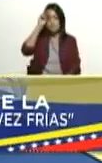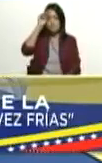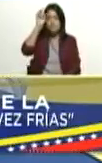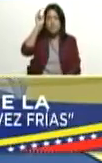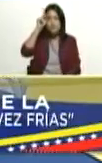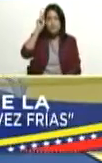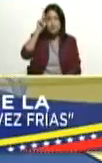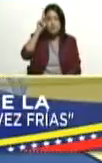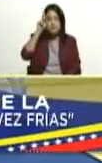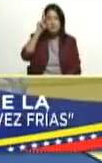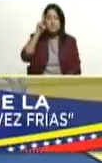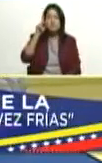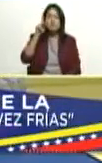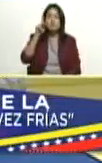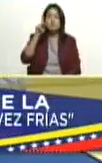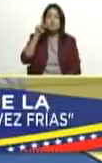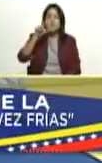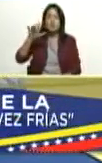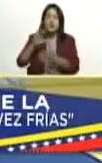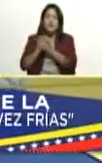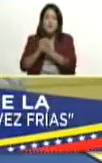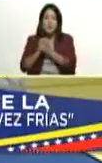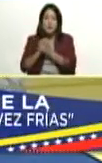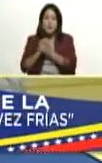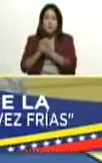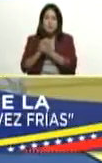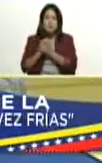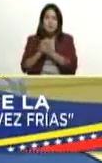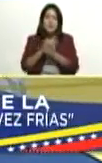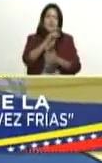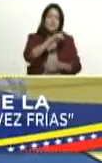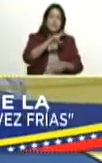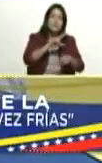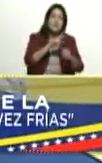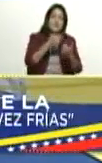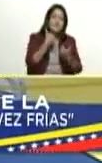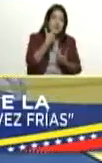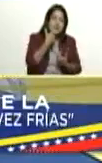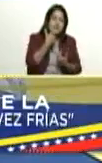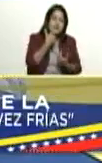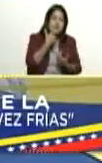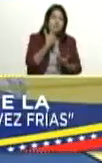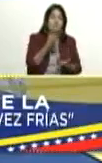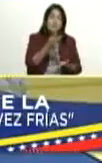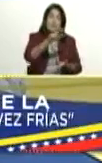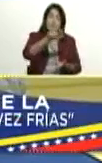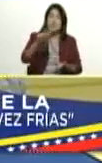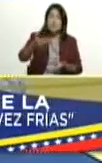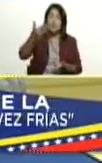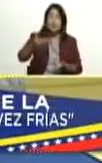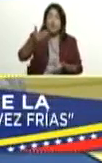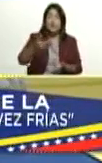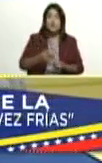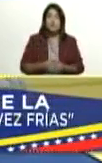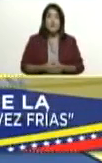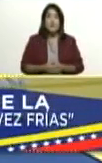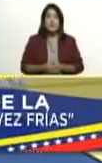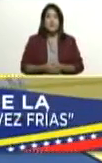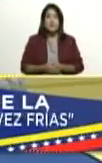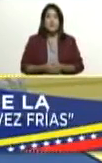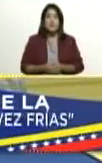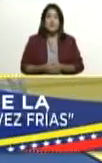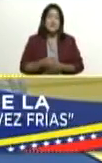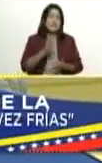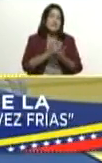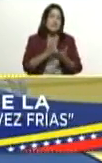amistades y pacientes, pilares fundamentales en nuestra vida, quienes nos brindaron y brindan